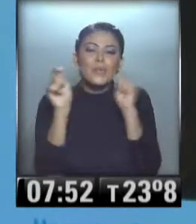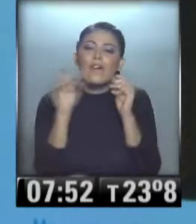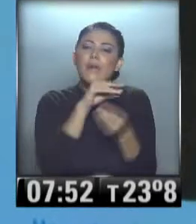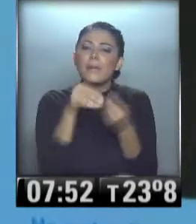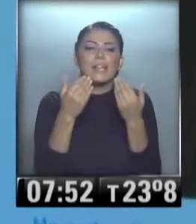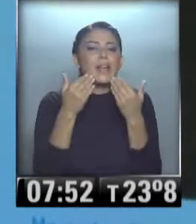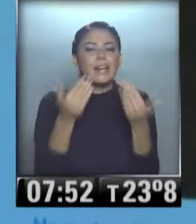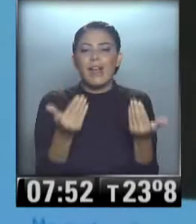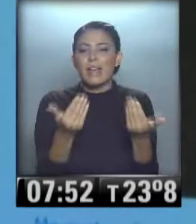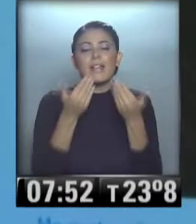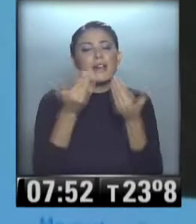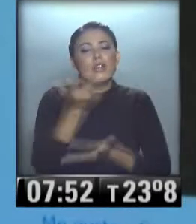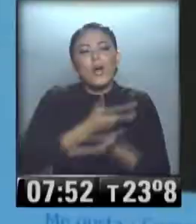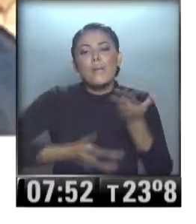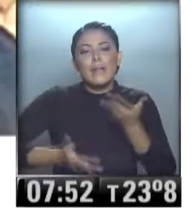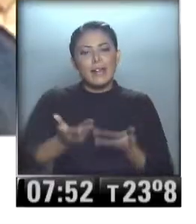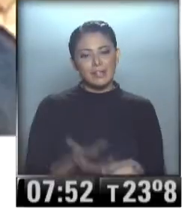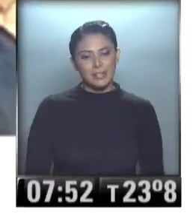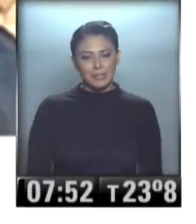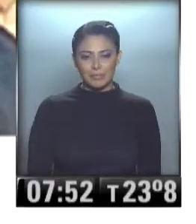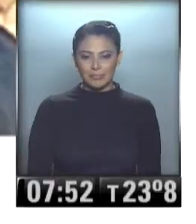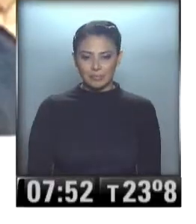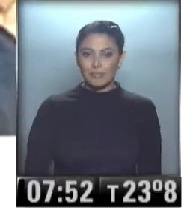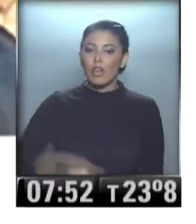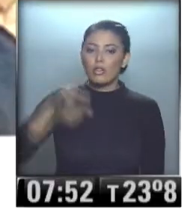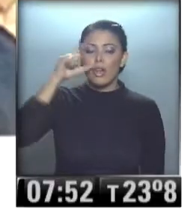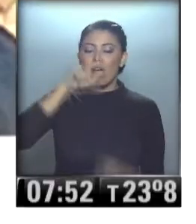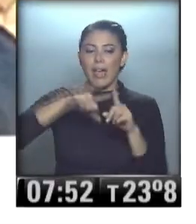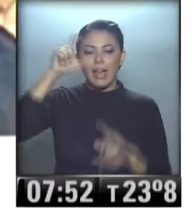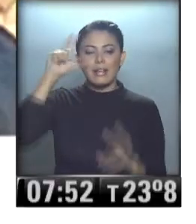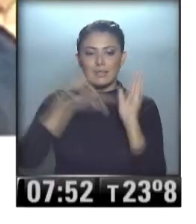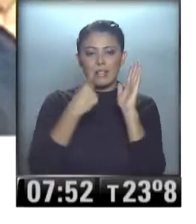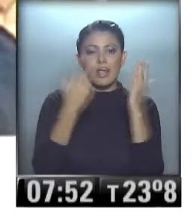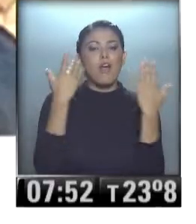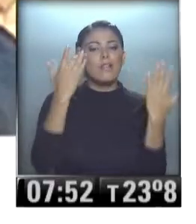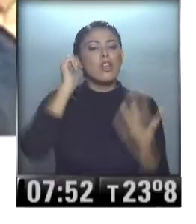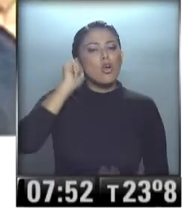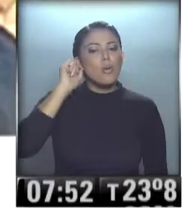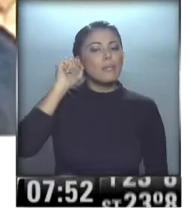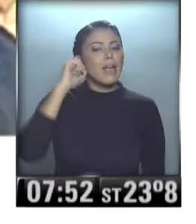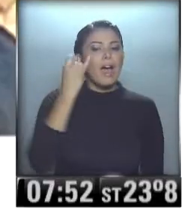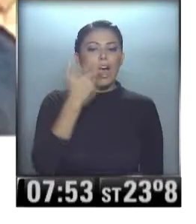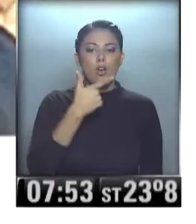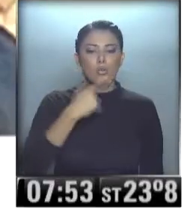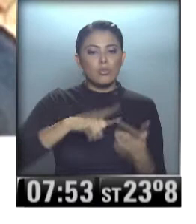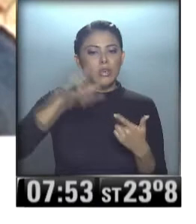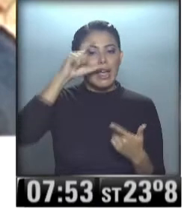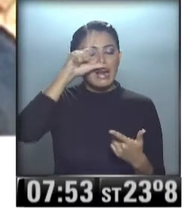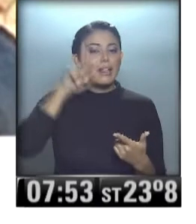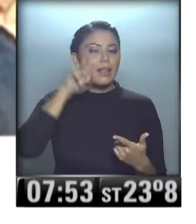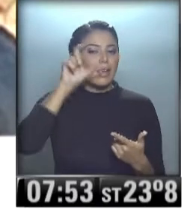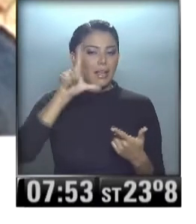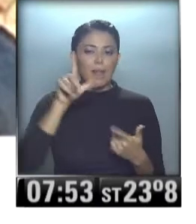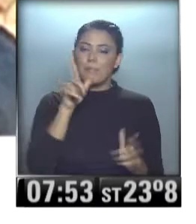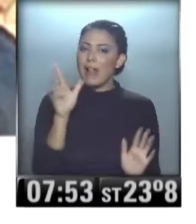familia. Gracias por compartir con nosotros. Ese Acosta, feliz cumple para Agus y Eliel. Serán, supongo,